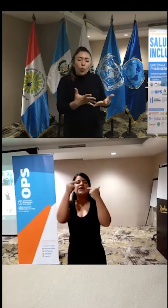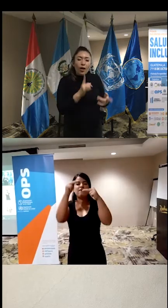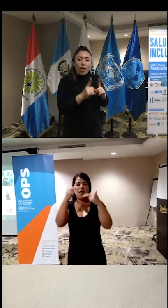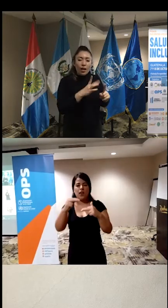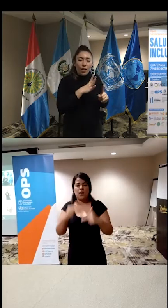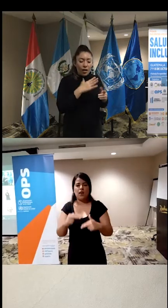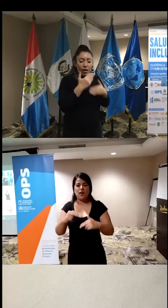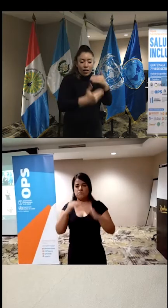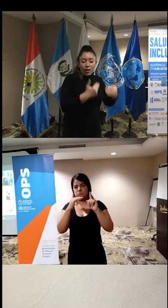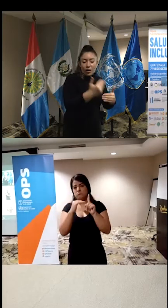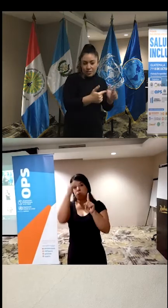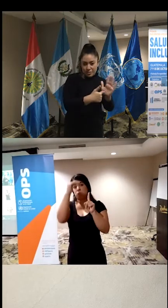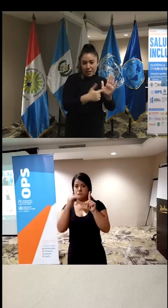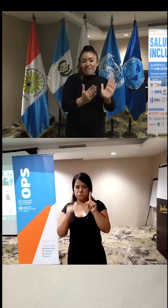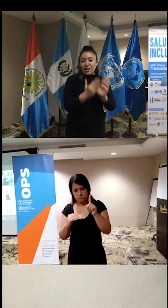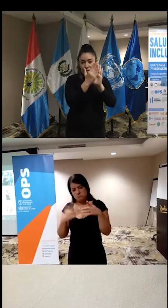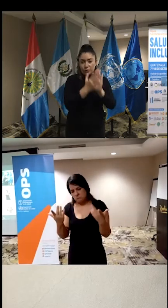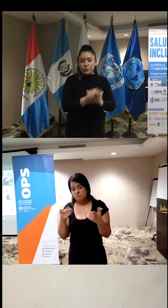a las que se está enfrentando.